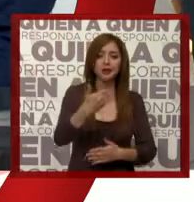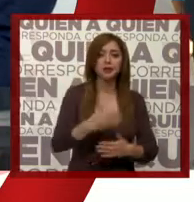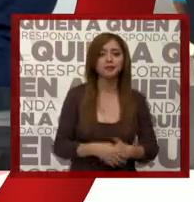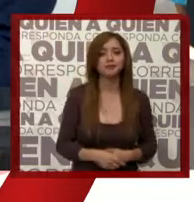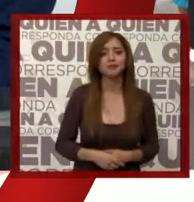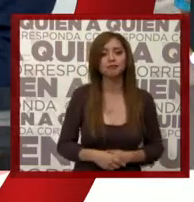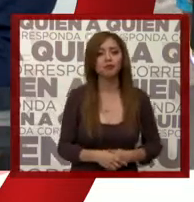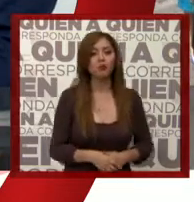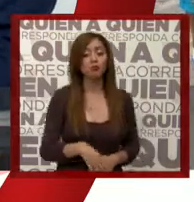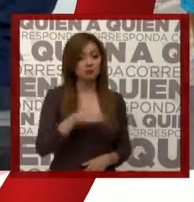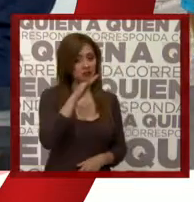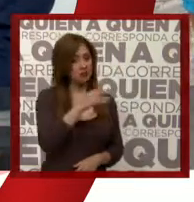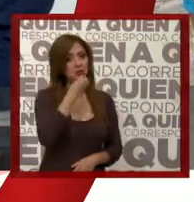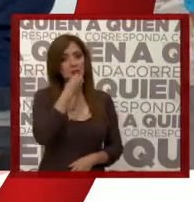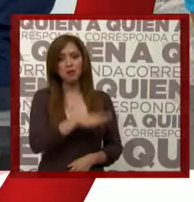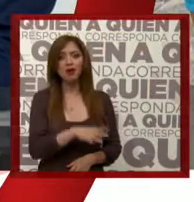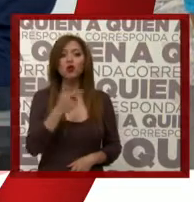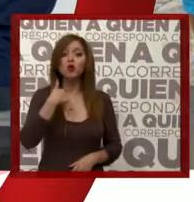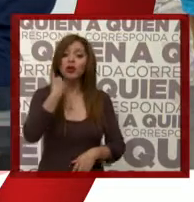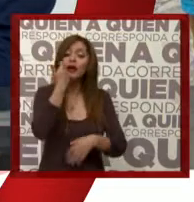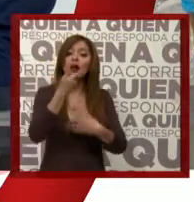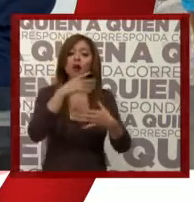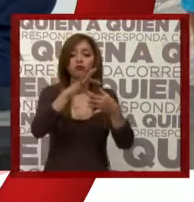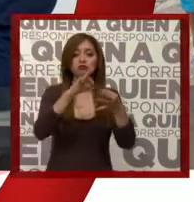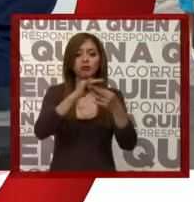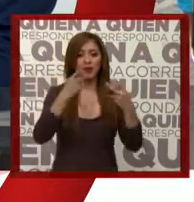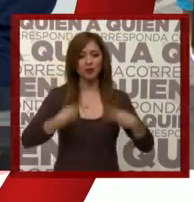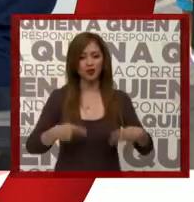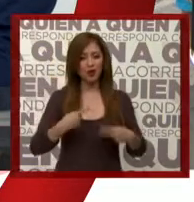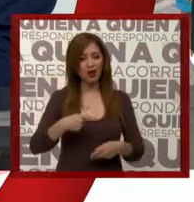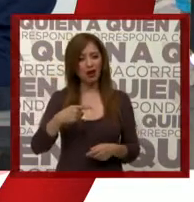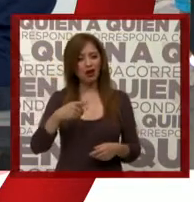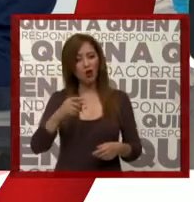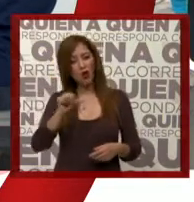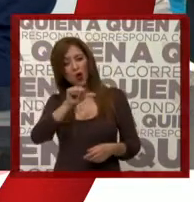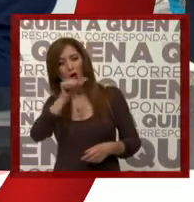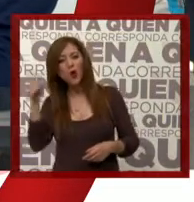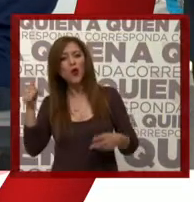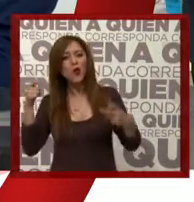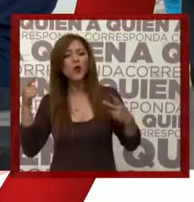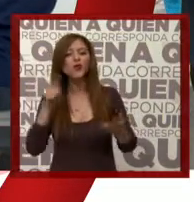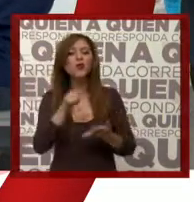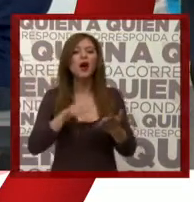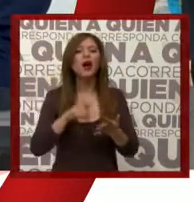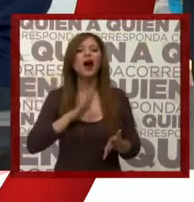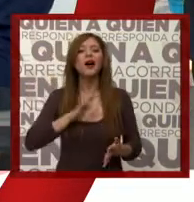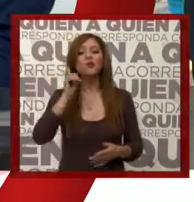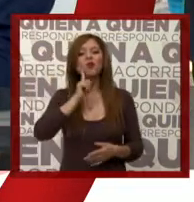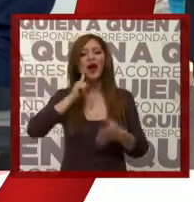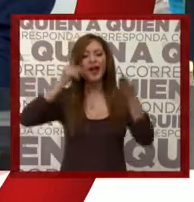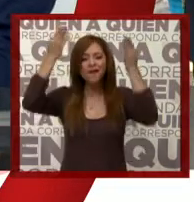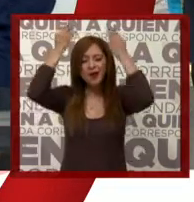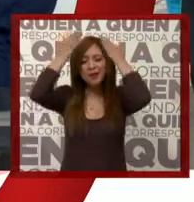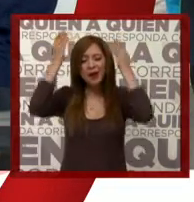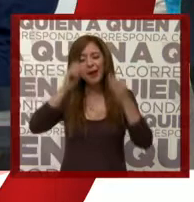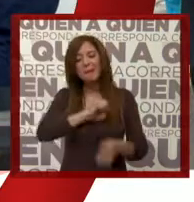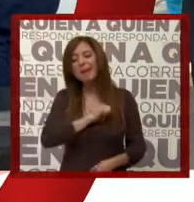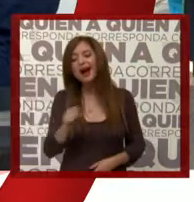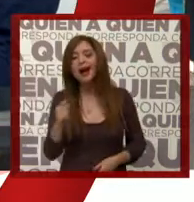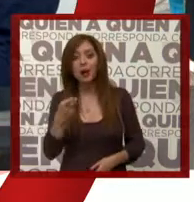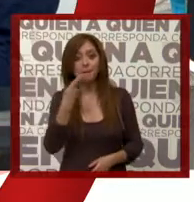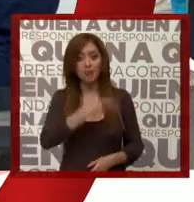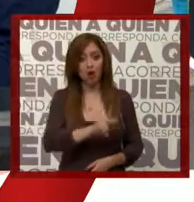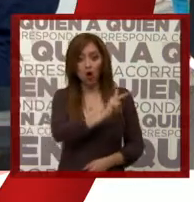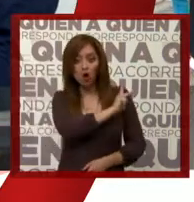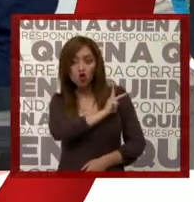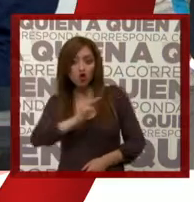Y mencionar a la gente, ¿vale? En todos lados debe haber una mala enfermera. Sí. Pero no significa que sean todas,